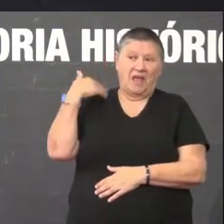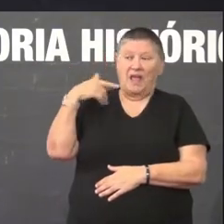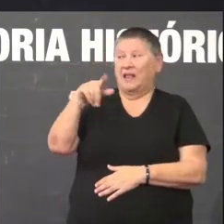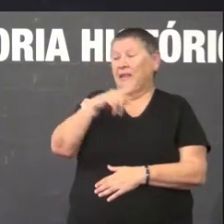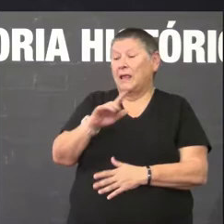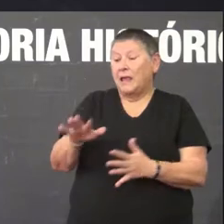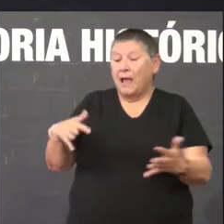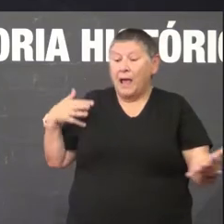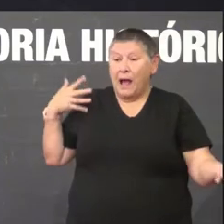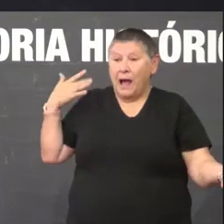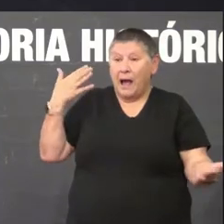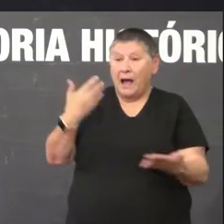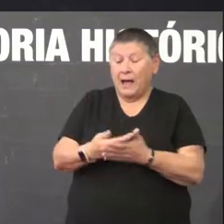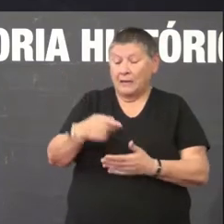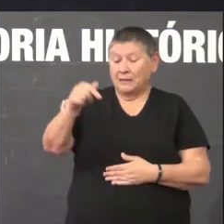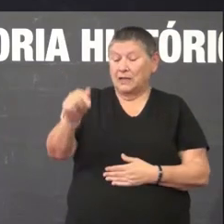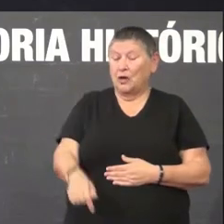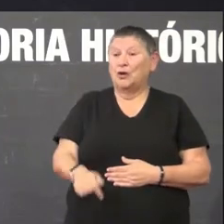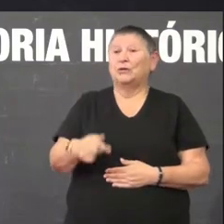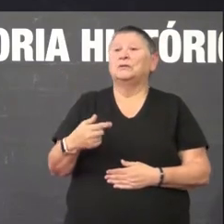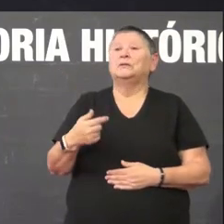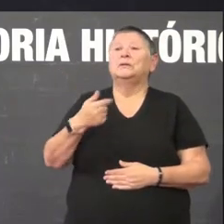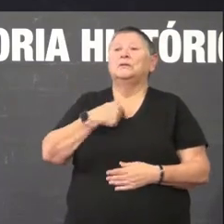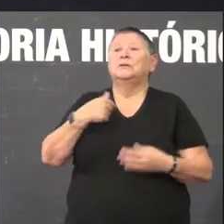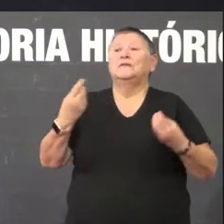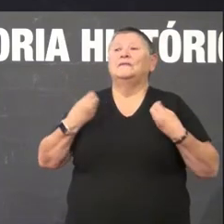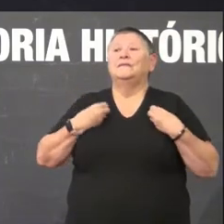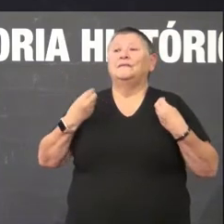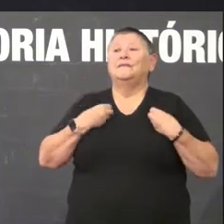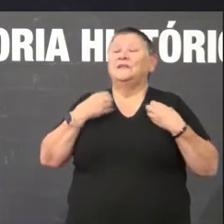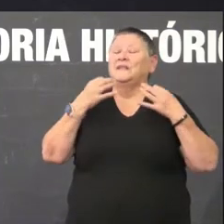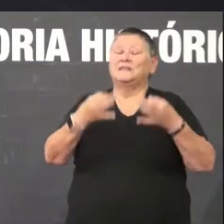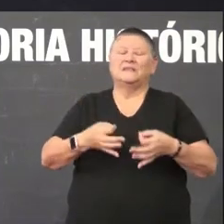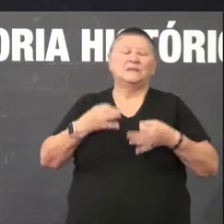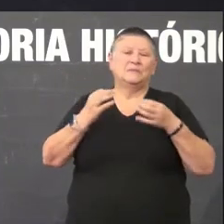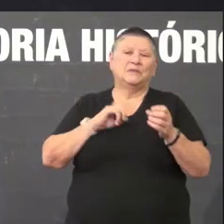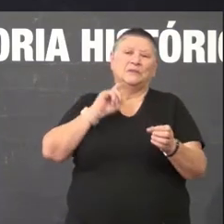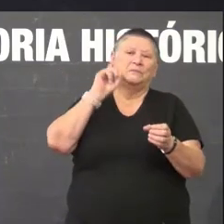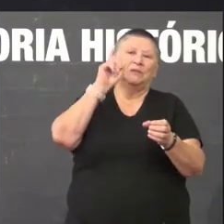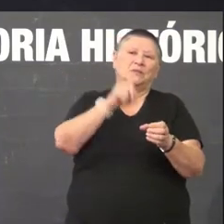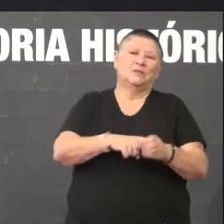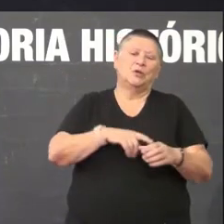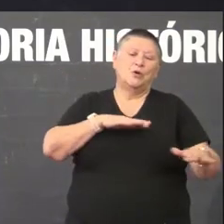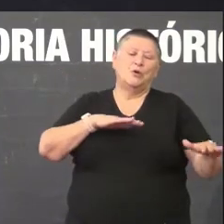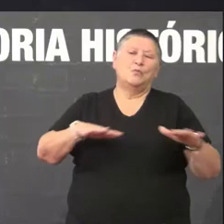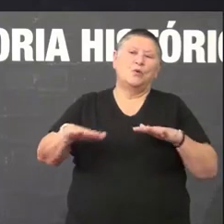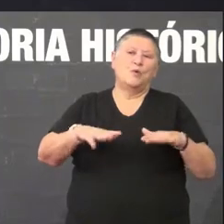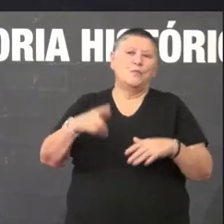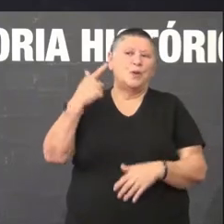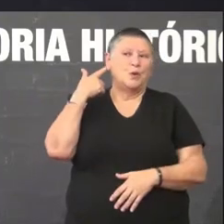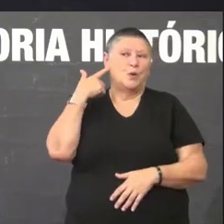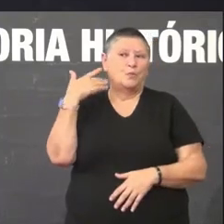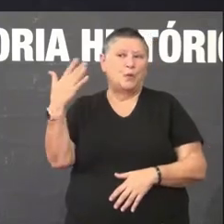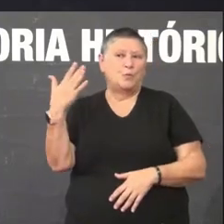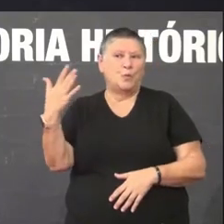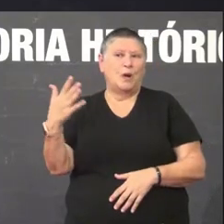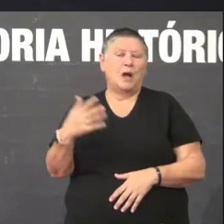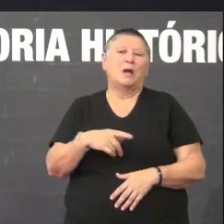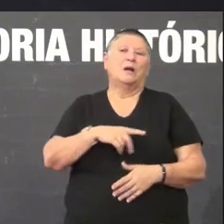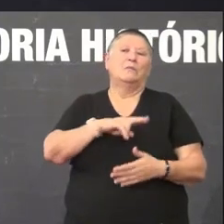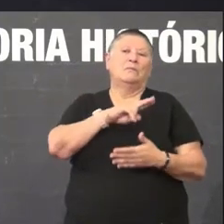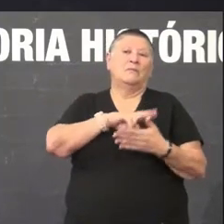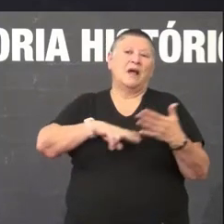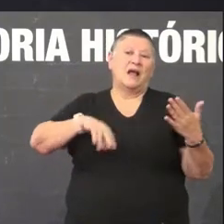hoxe a miña vida estuvo sempre vinculada ao Movimento Nacional Popular Galego. Funda o PGA e